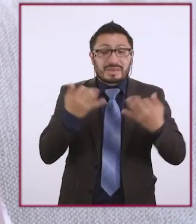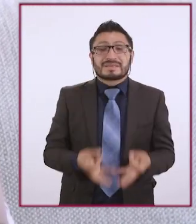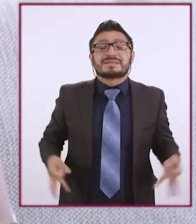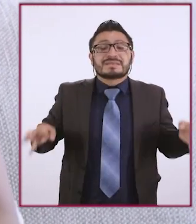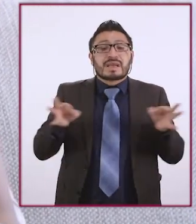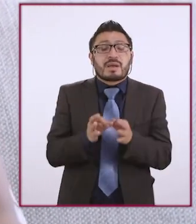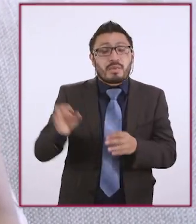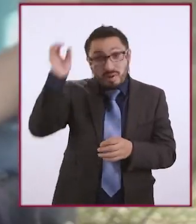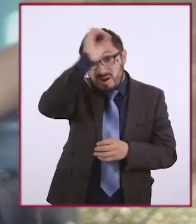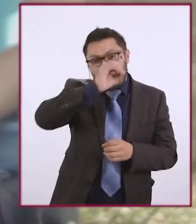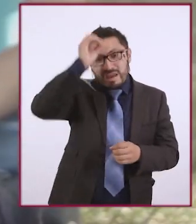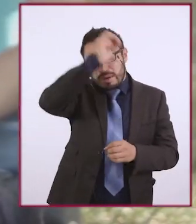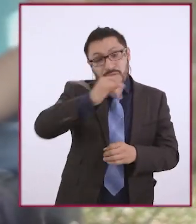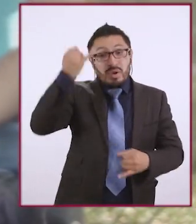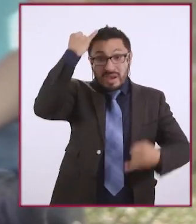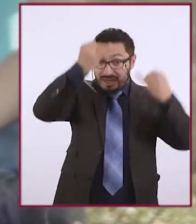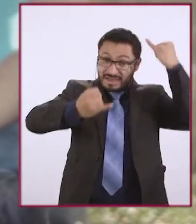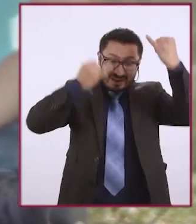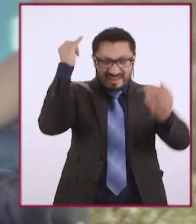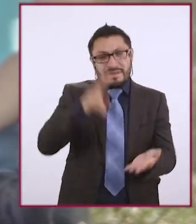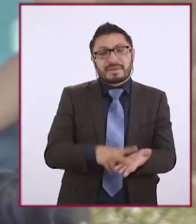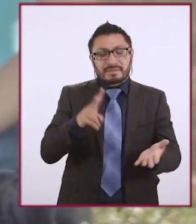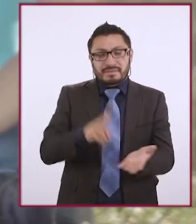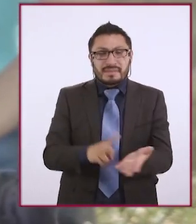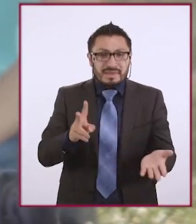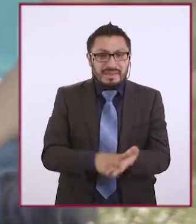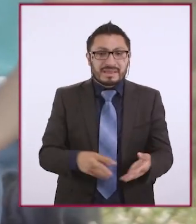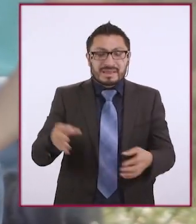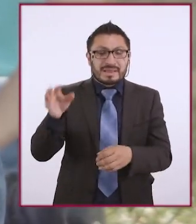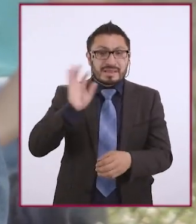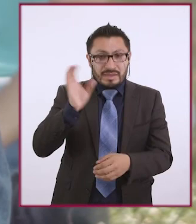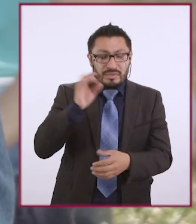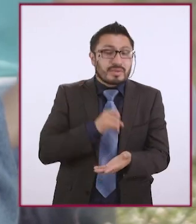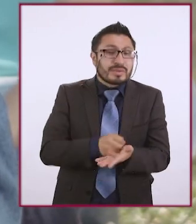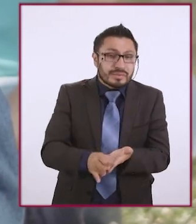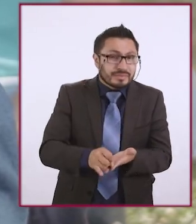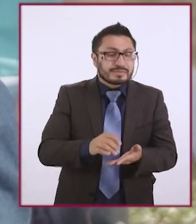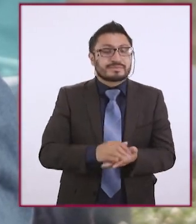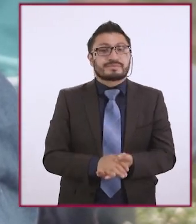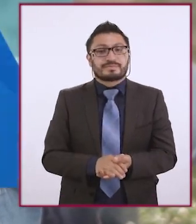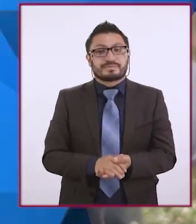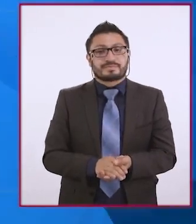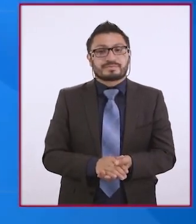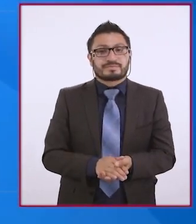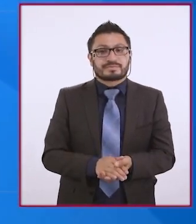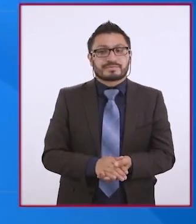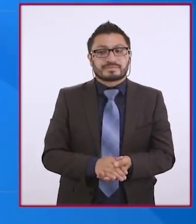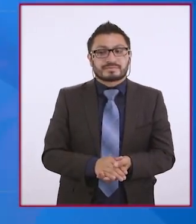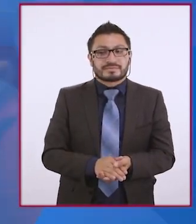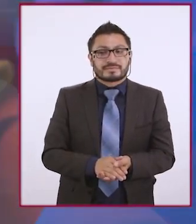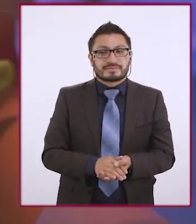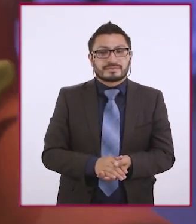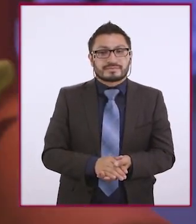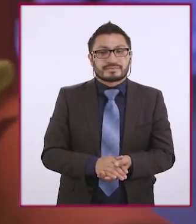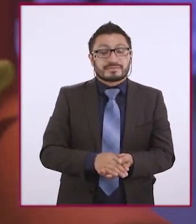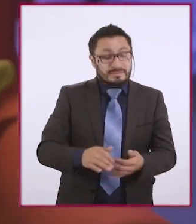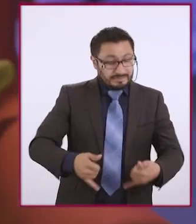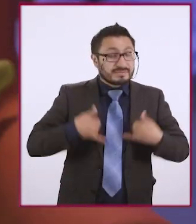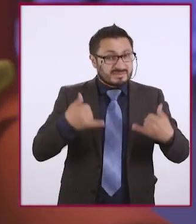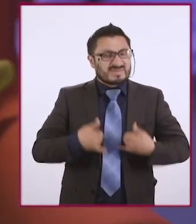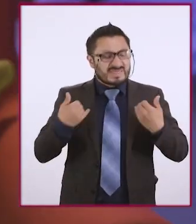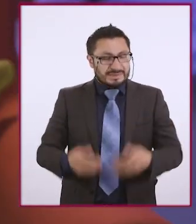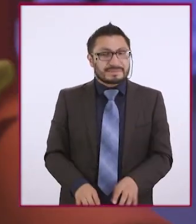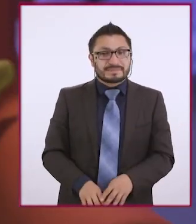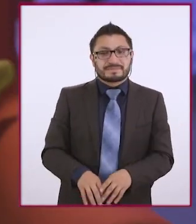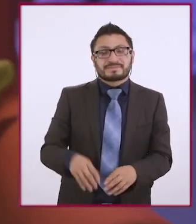que nuestras opiniones e ideas sean valoradas en la toma de decisiones. Ser joven es una